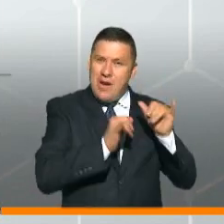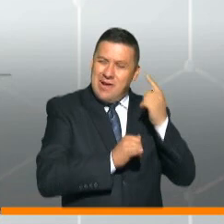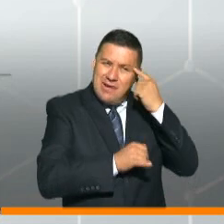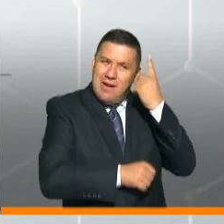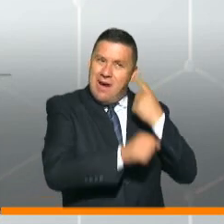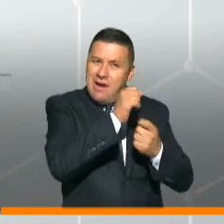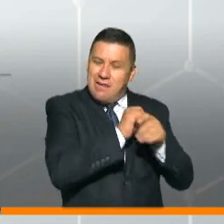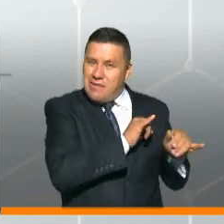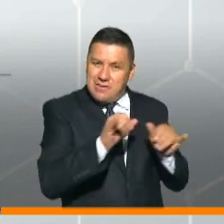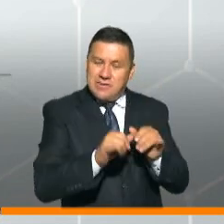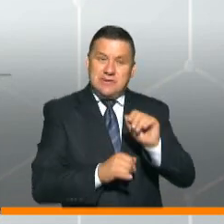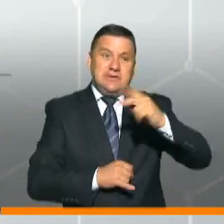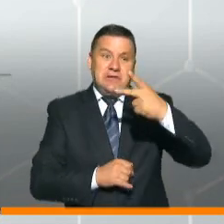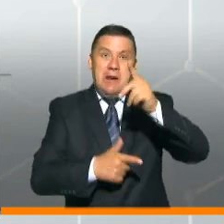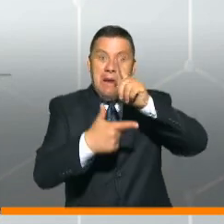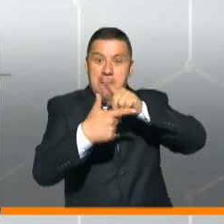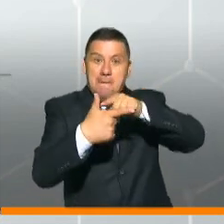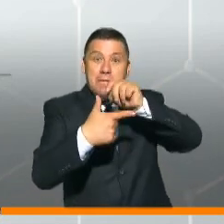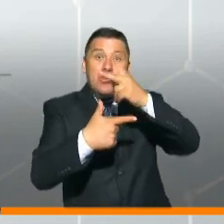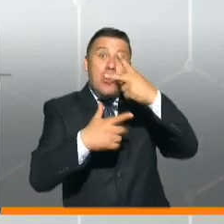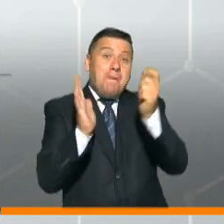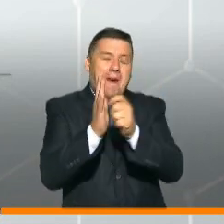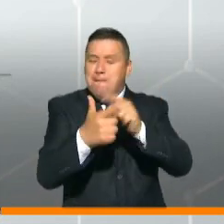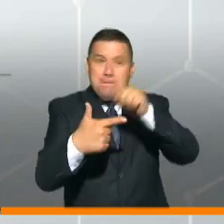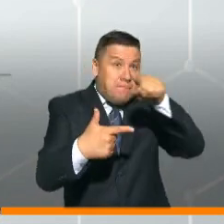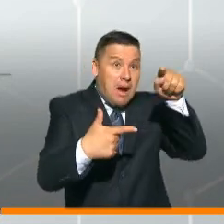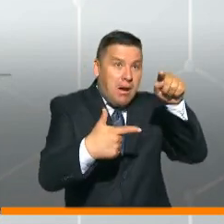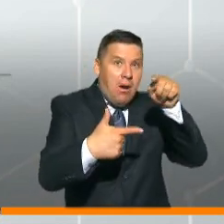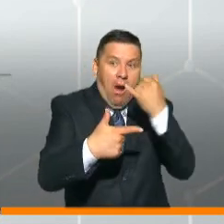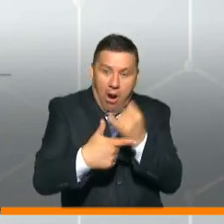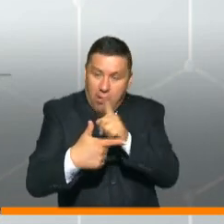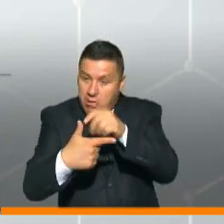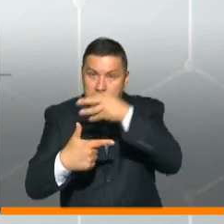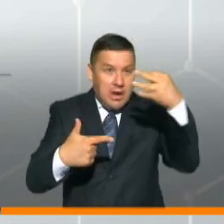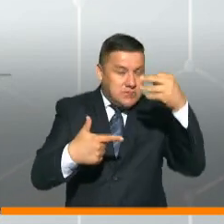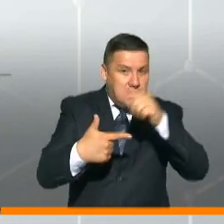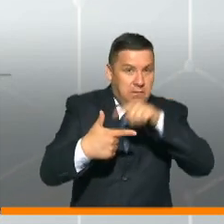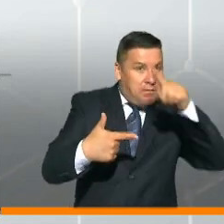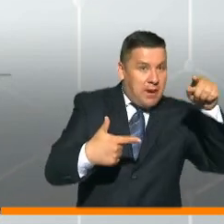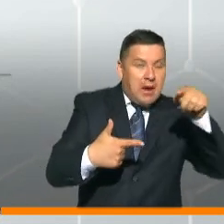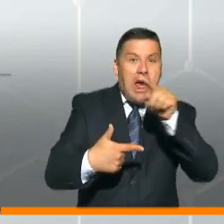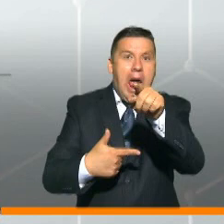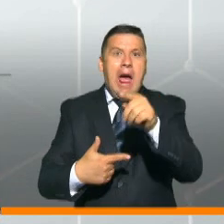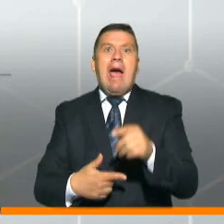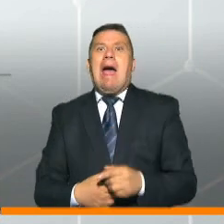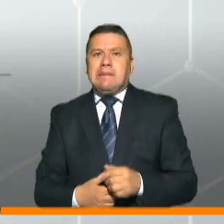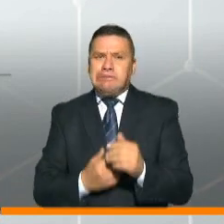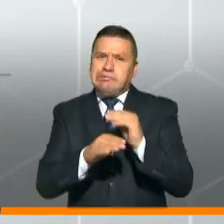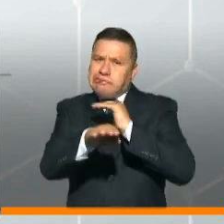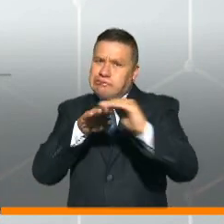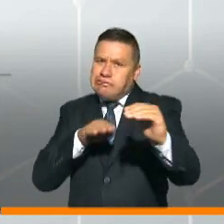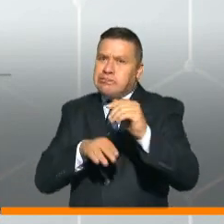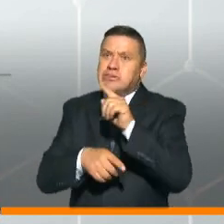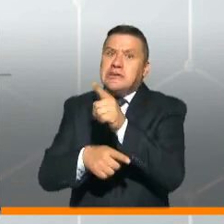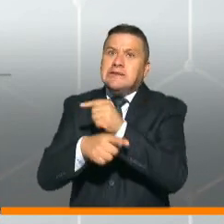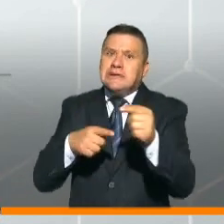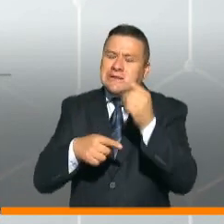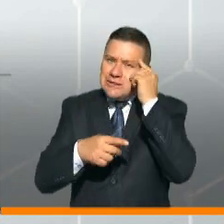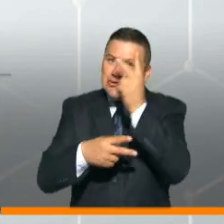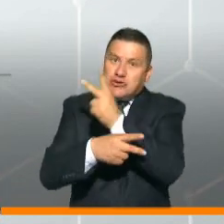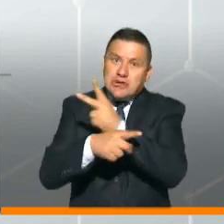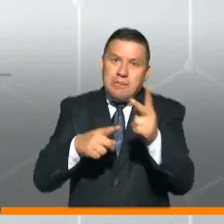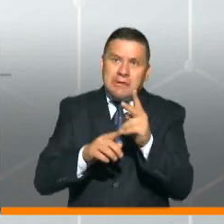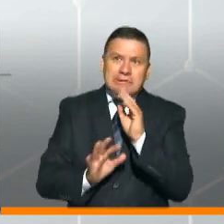se dio el segundo pico, y esto nos invita también a que tengamos todas las precauciones en las próximas